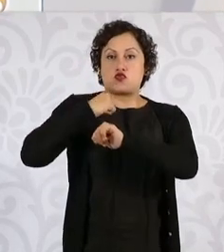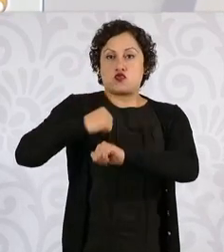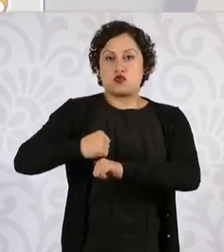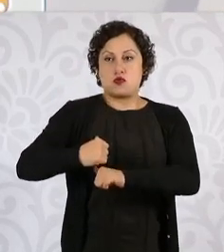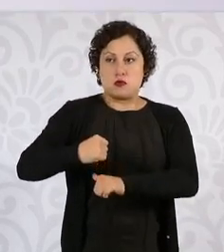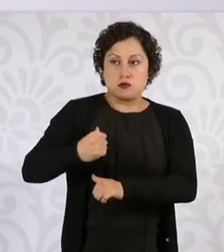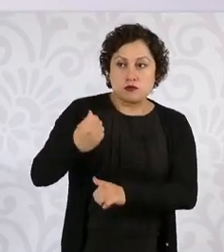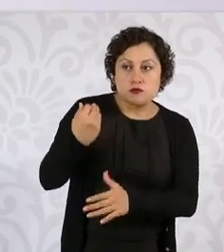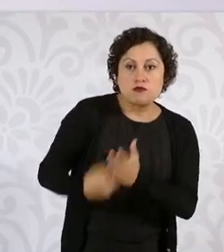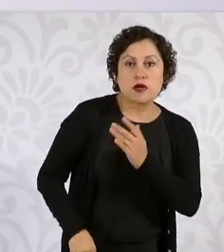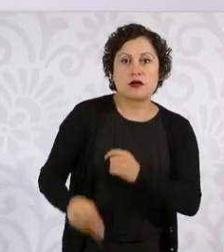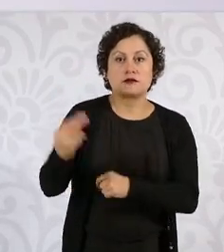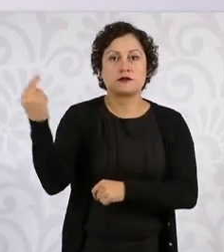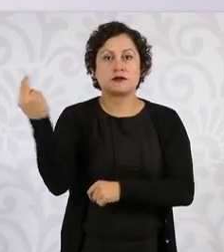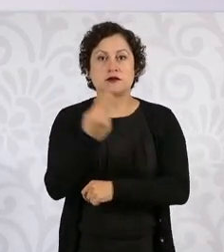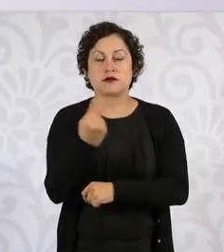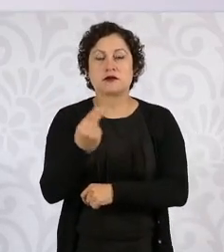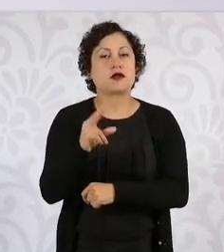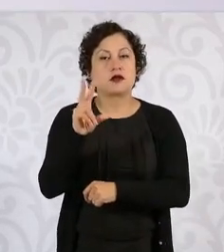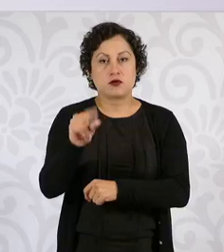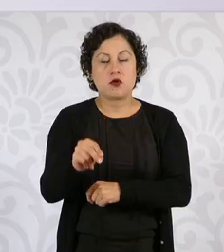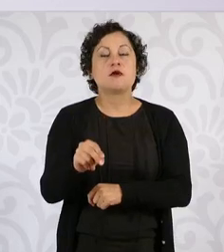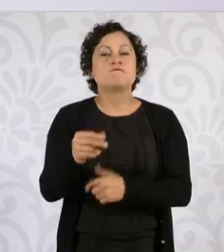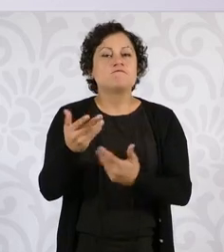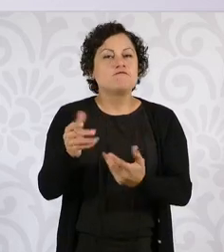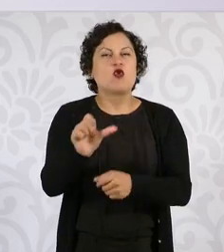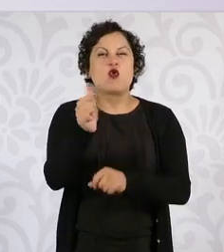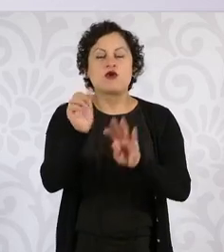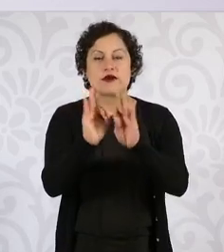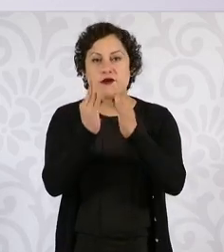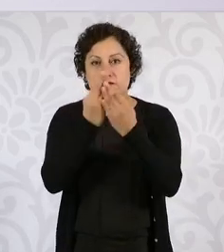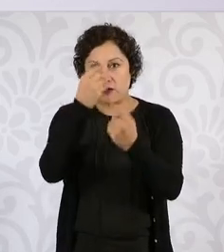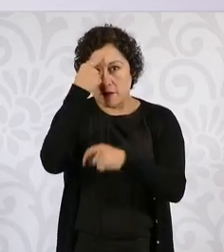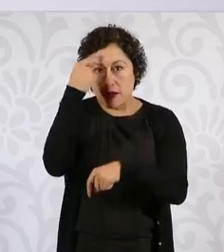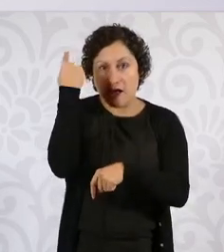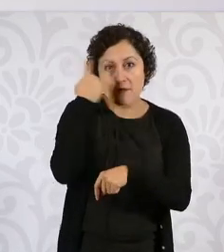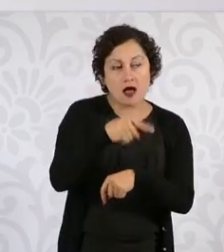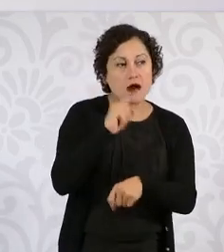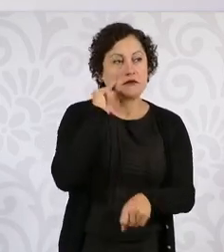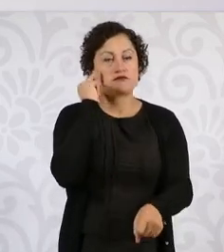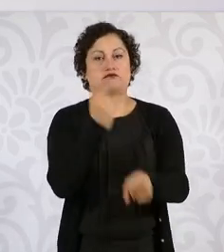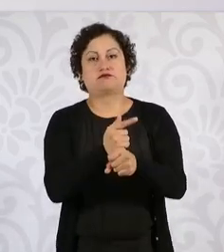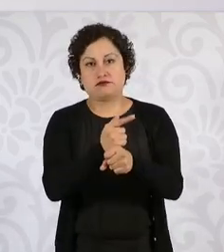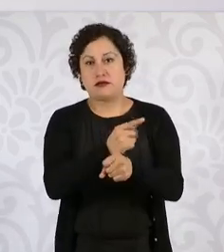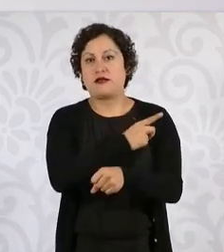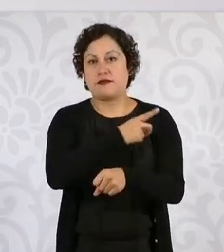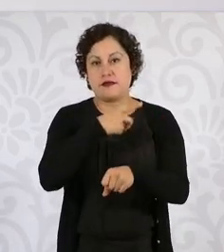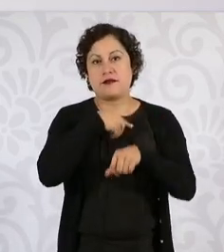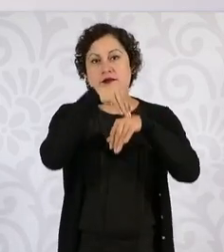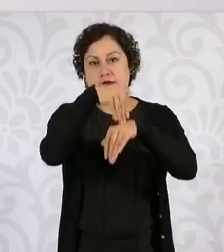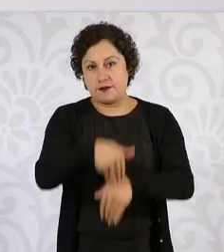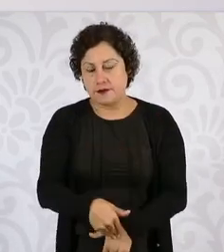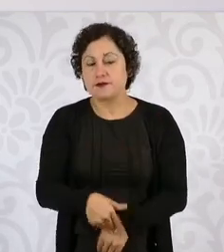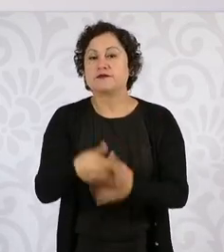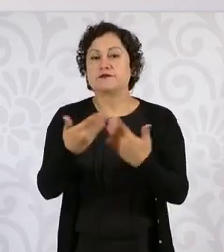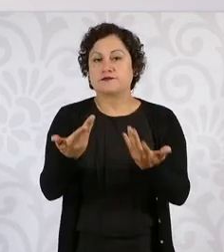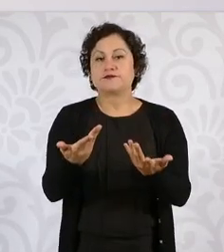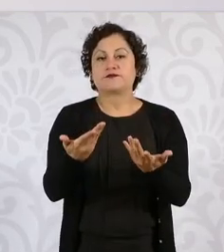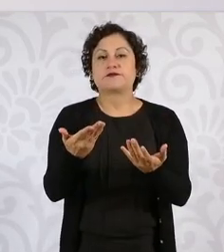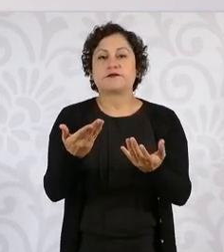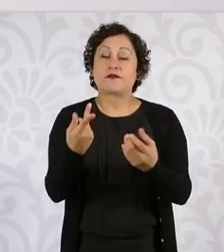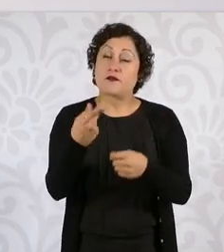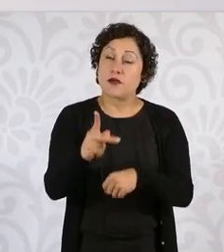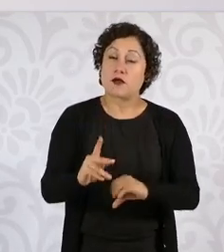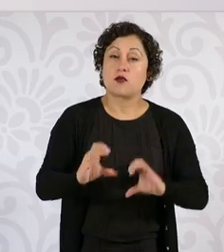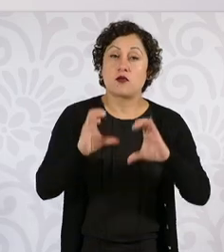pueda recuperar la atribución de la infracción. Pero tenemos que hacerlo bien para que no regresemos a prácticas como las de la Policía Federal, que eran